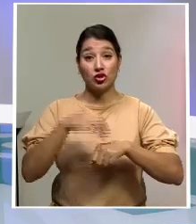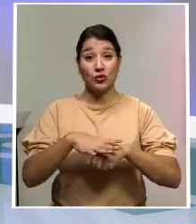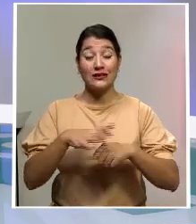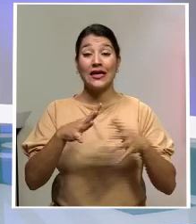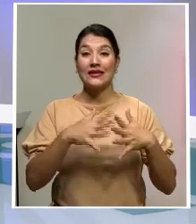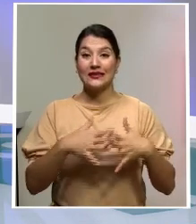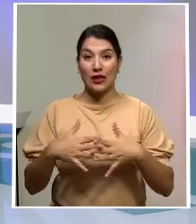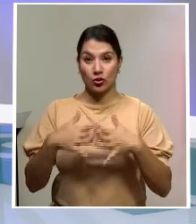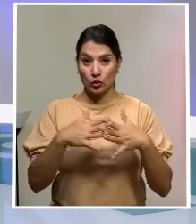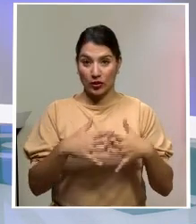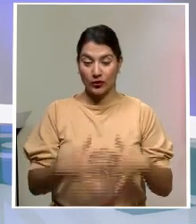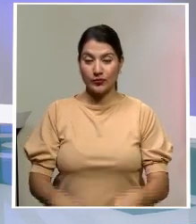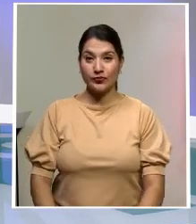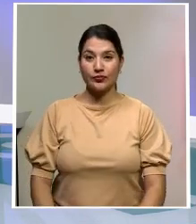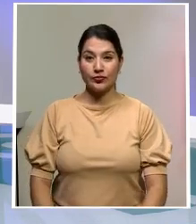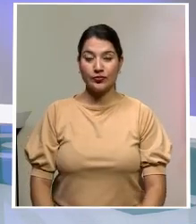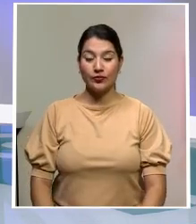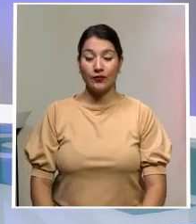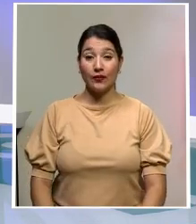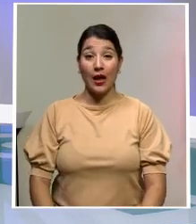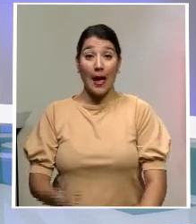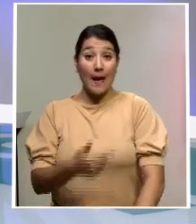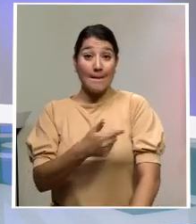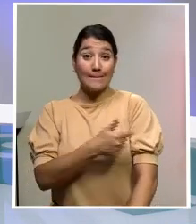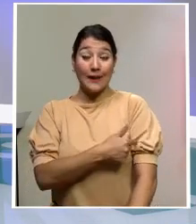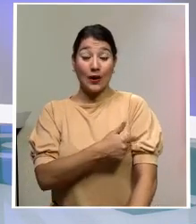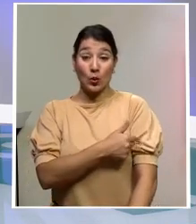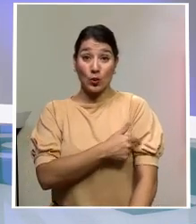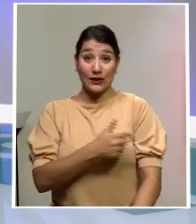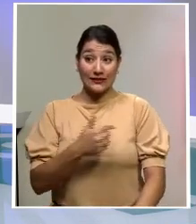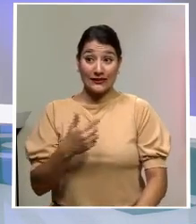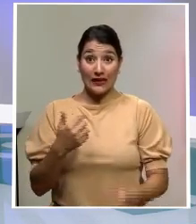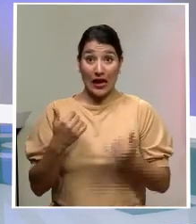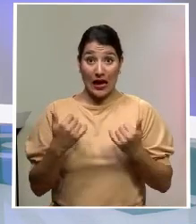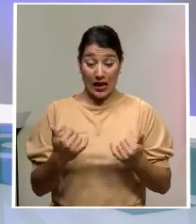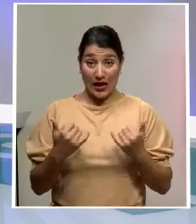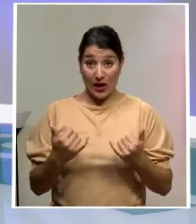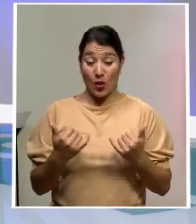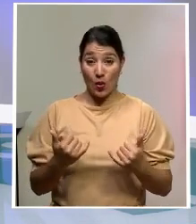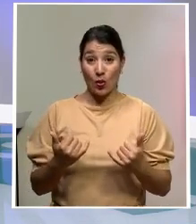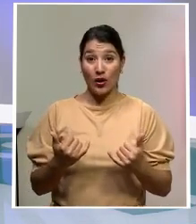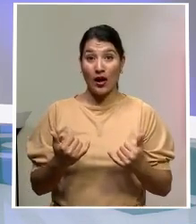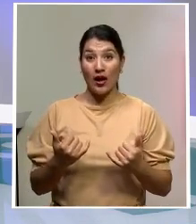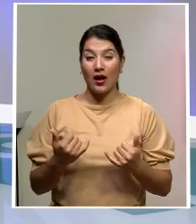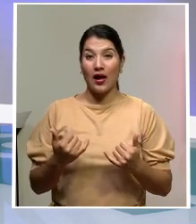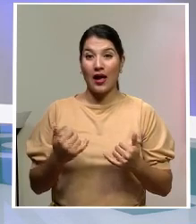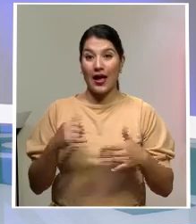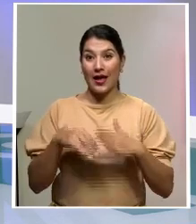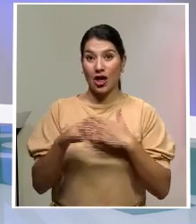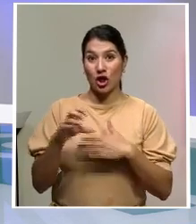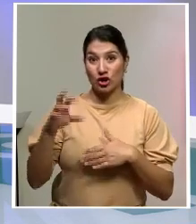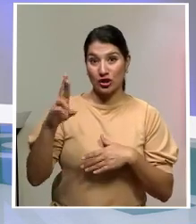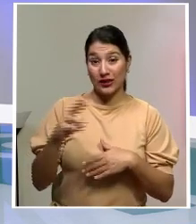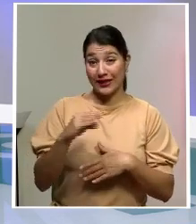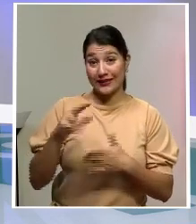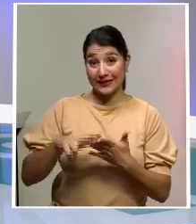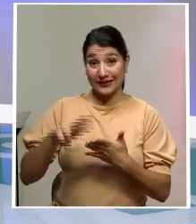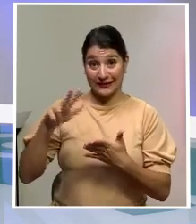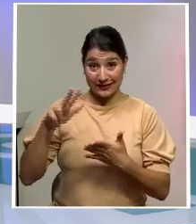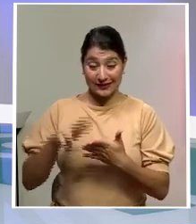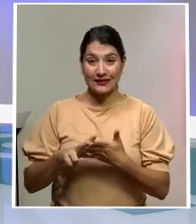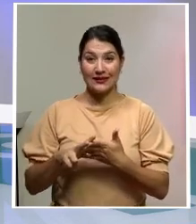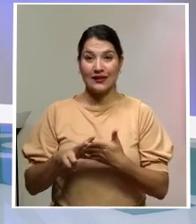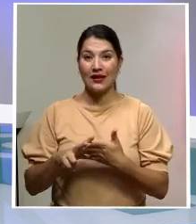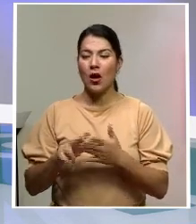Las vacunas actualmente disponibles y aprobadas son todas eficaces contra todas las